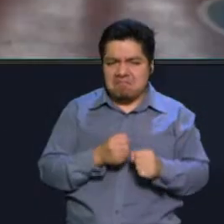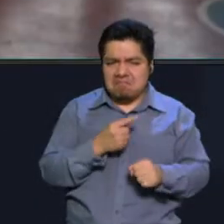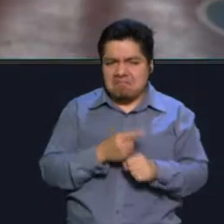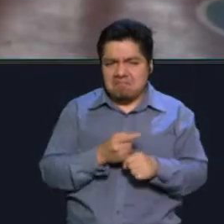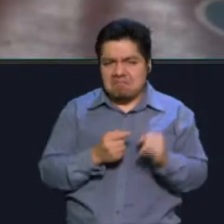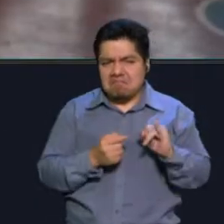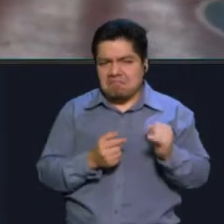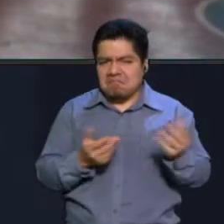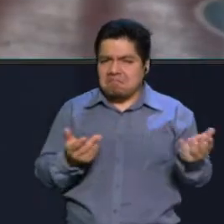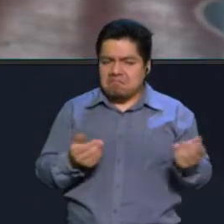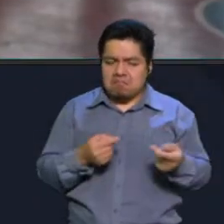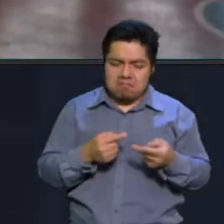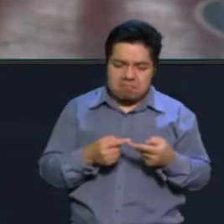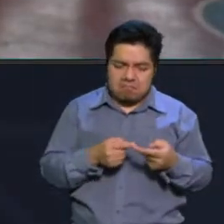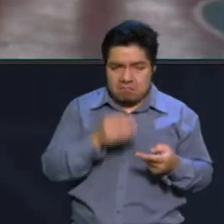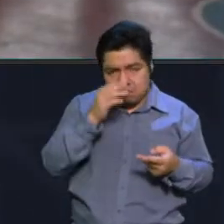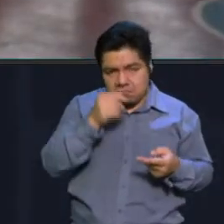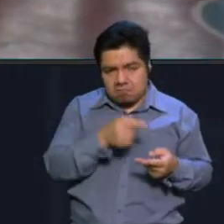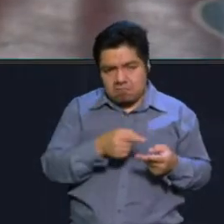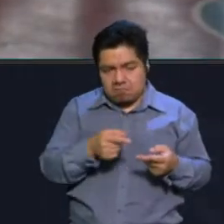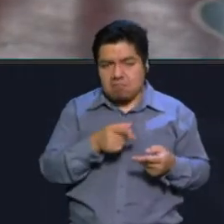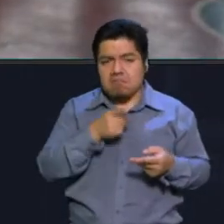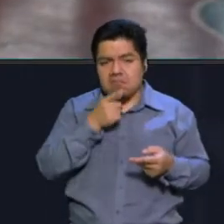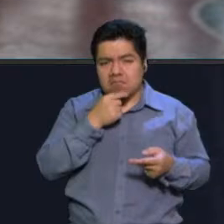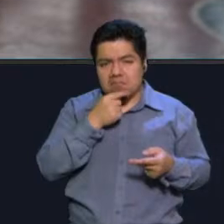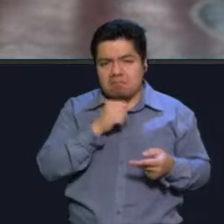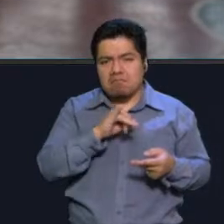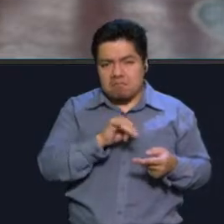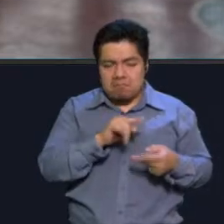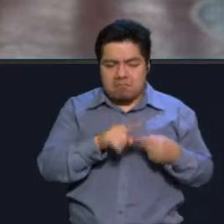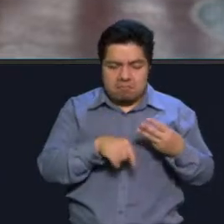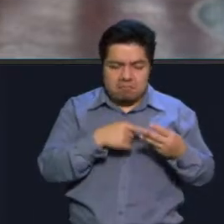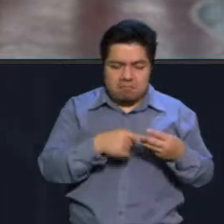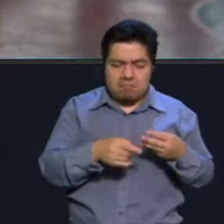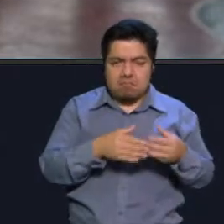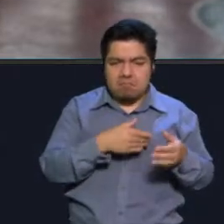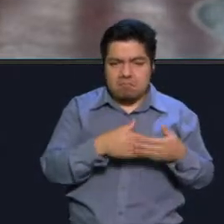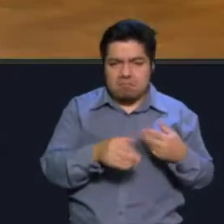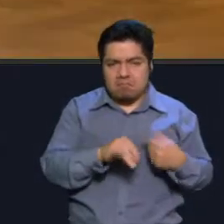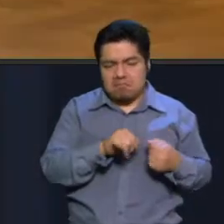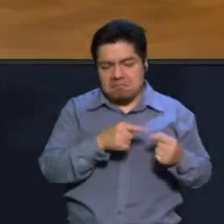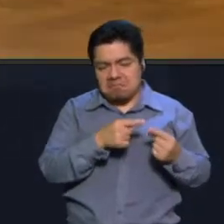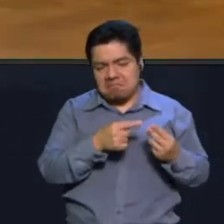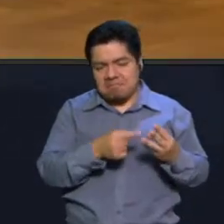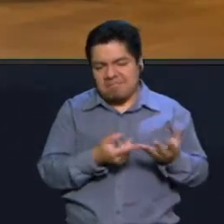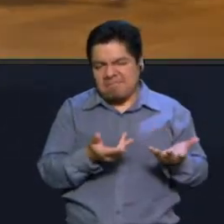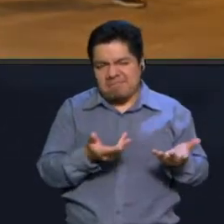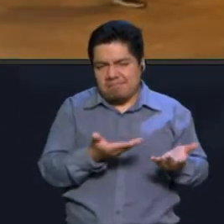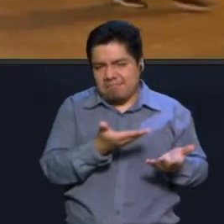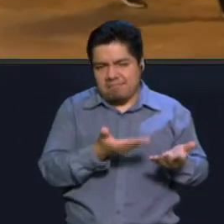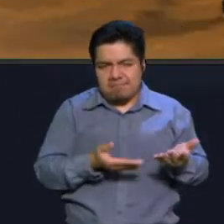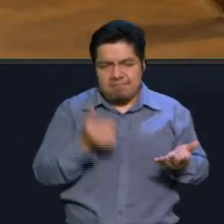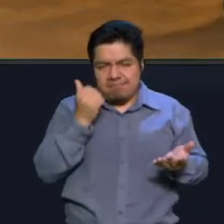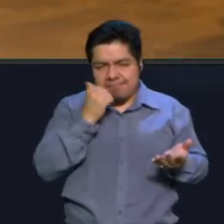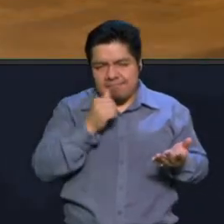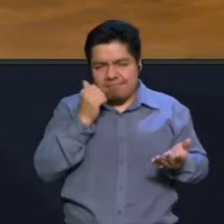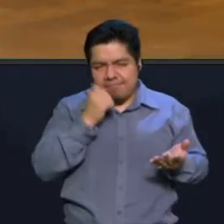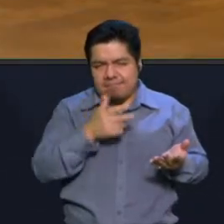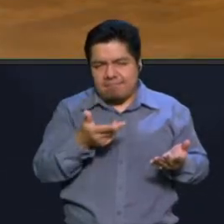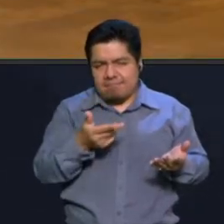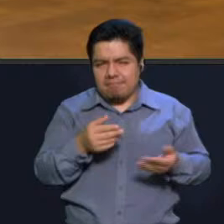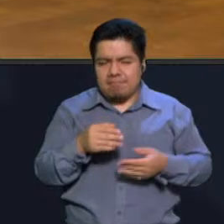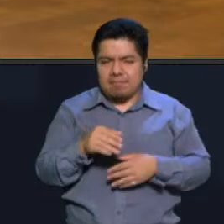decir sí. ¿Está de acuerdo que se refuerza la policía? Pues sí. ¿Que se modernicen los equipos de seguridad? Pues sí. O sea, sí, como dice por ahí Nicolás